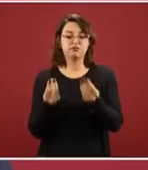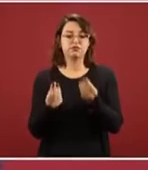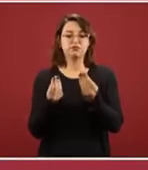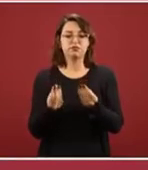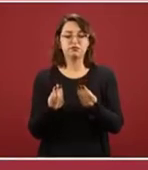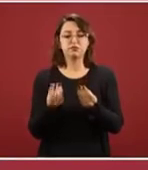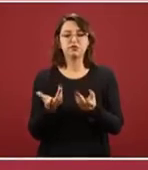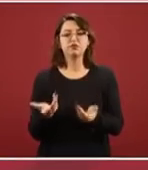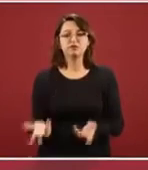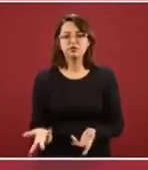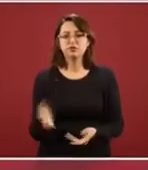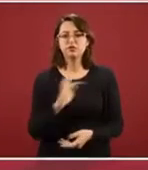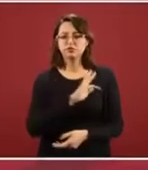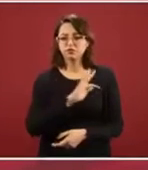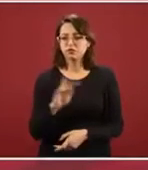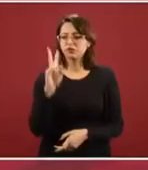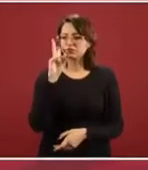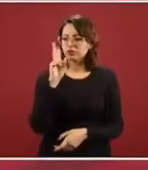Hay indicadores